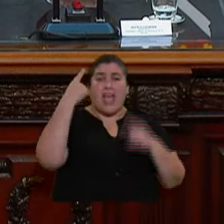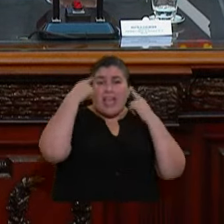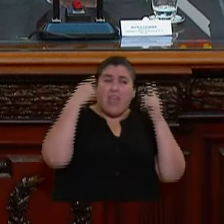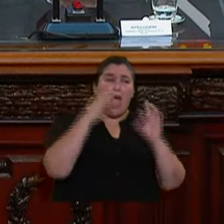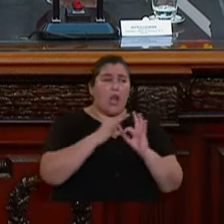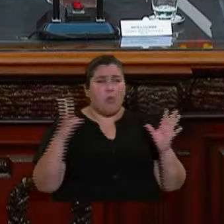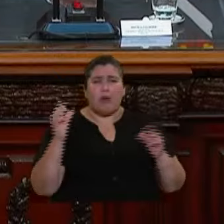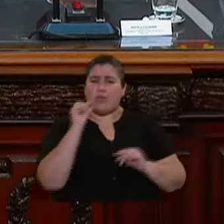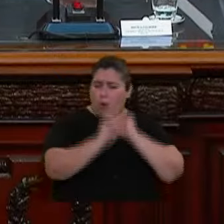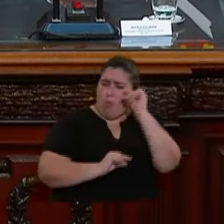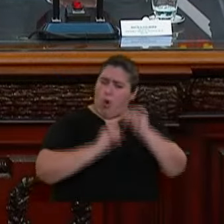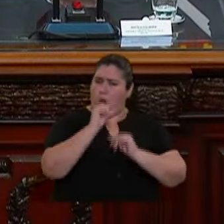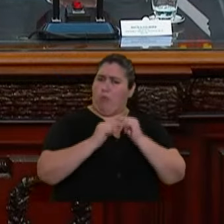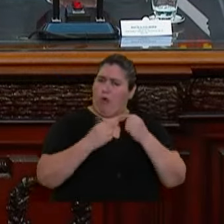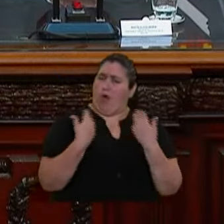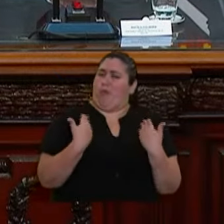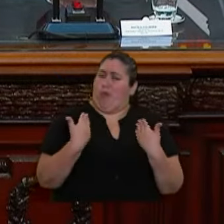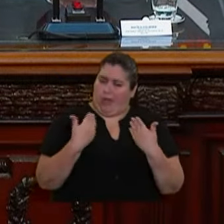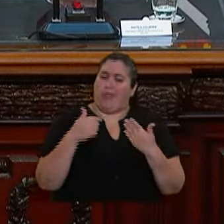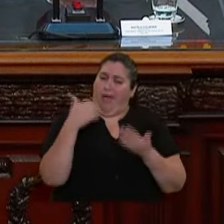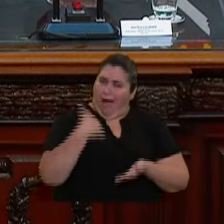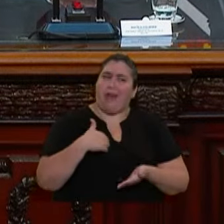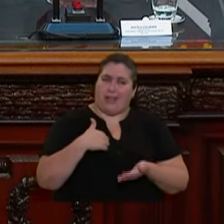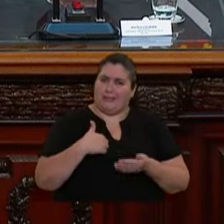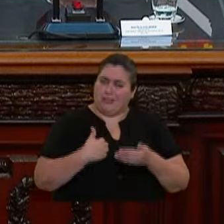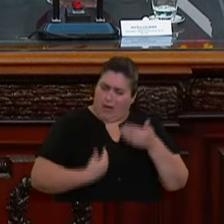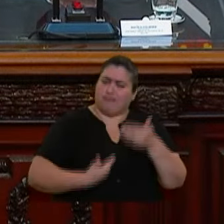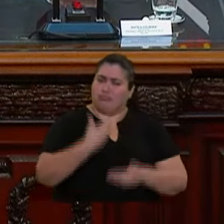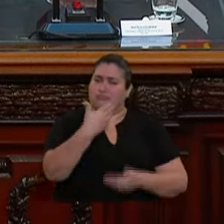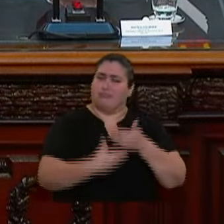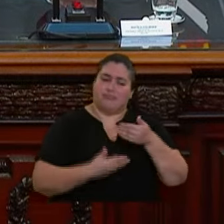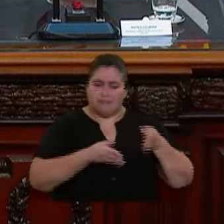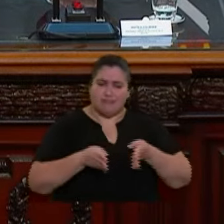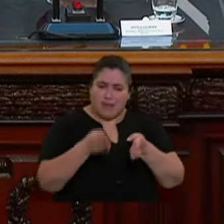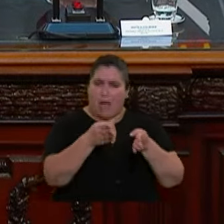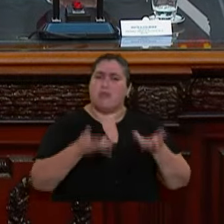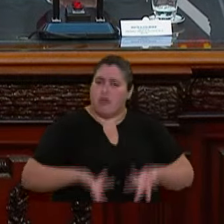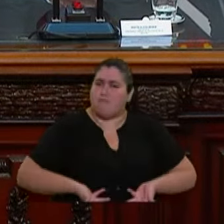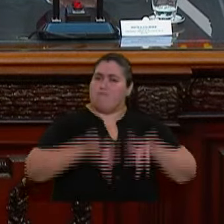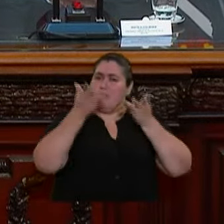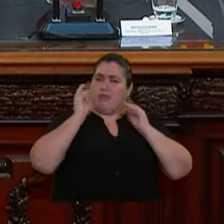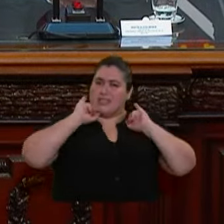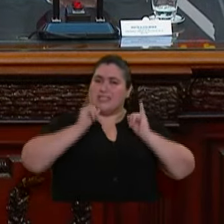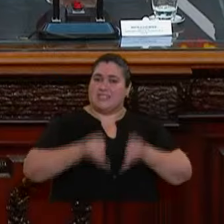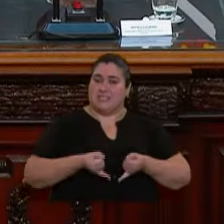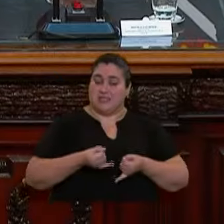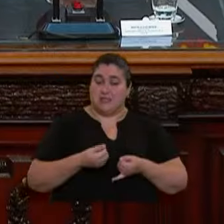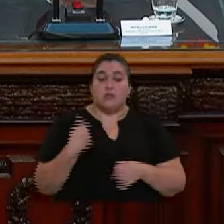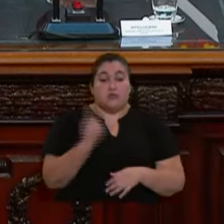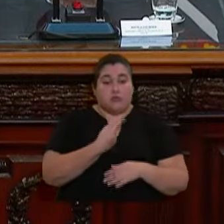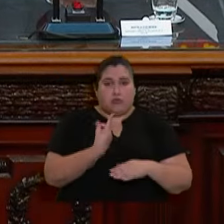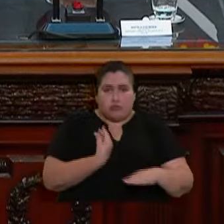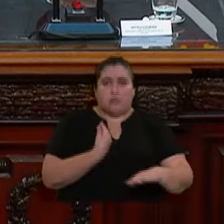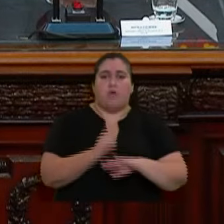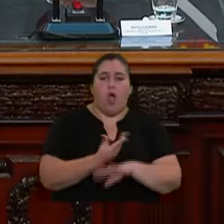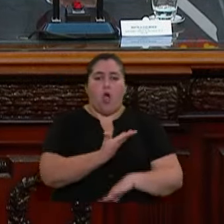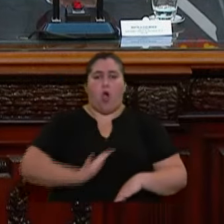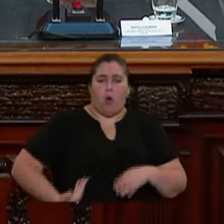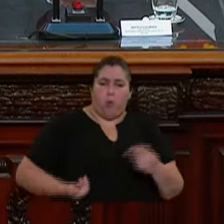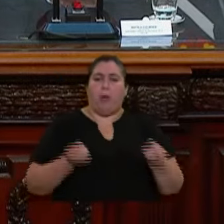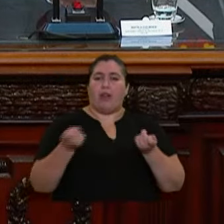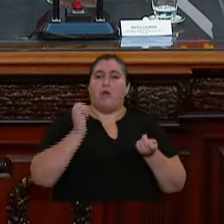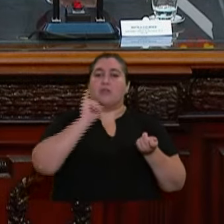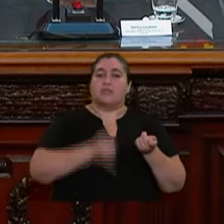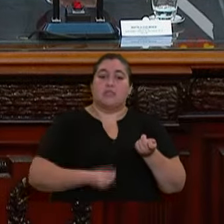libertad como faro, este país aún tiene todo para retomar el camino de la prosperidad. Para eso gobernamos, para volver a hacer